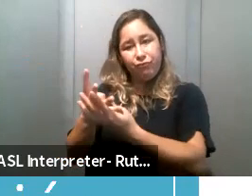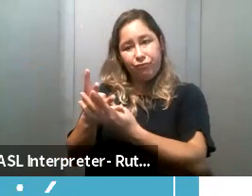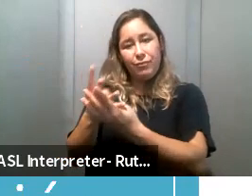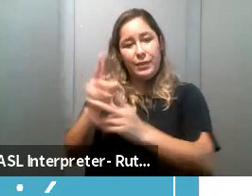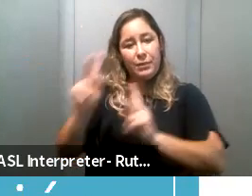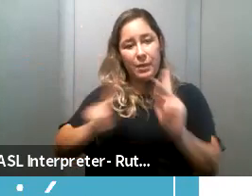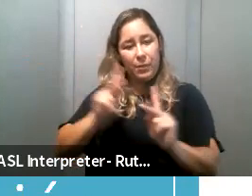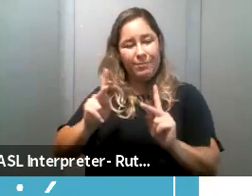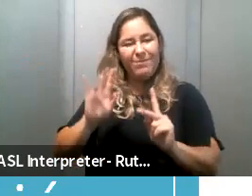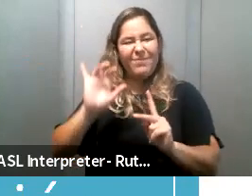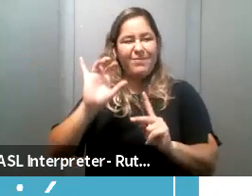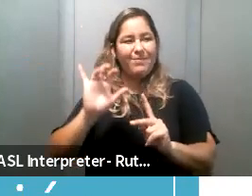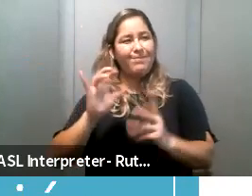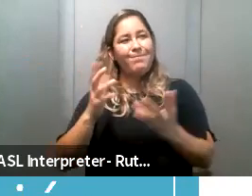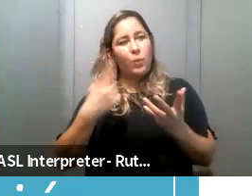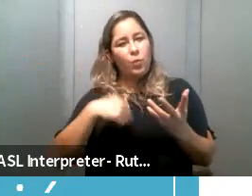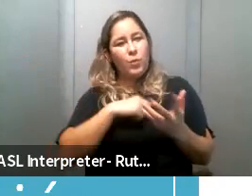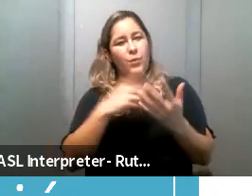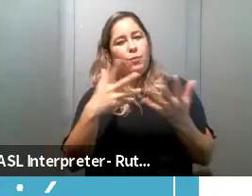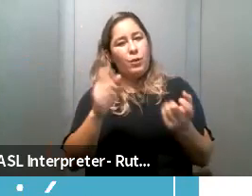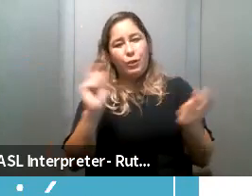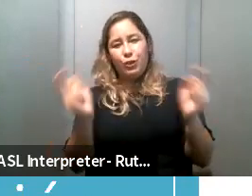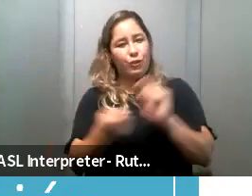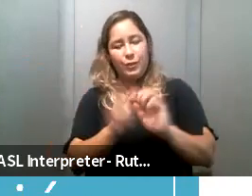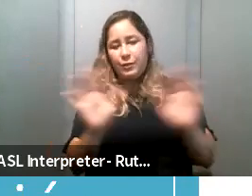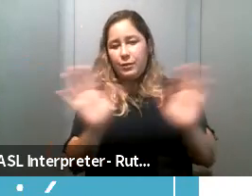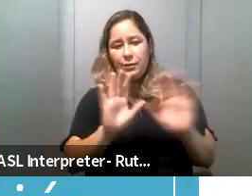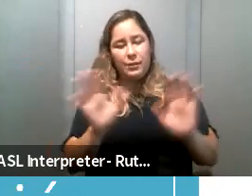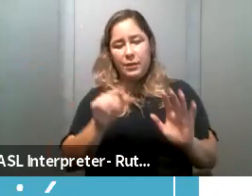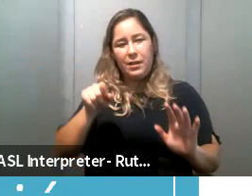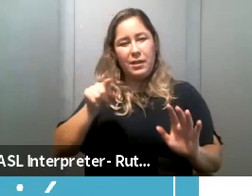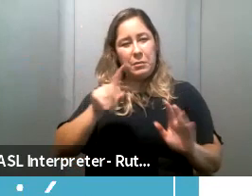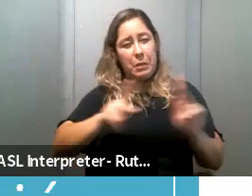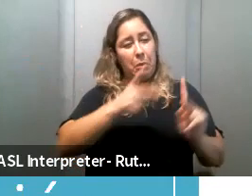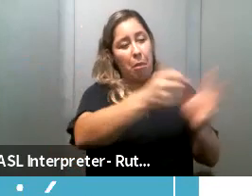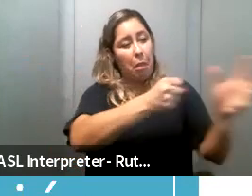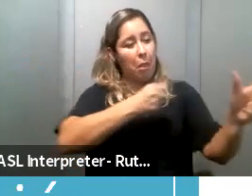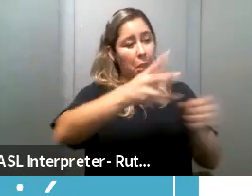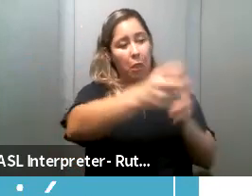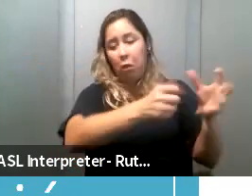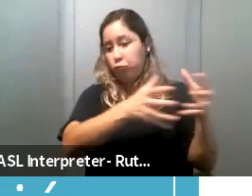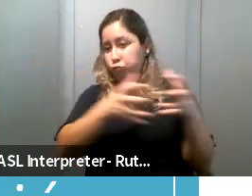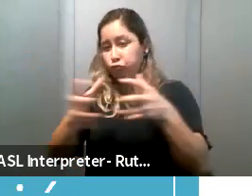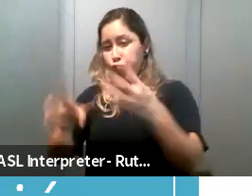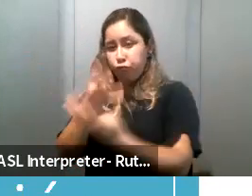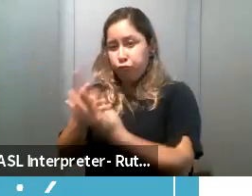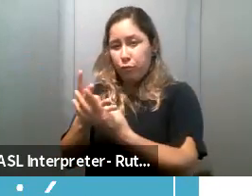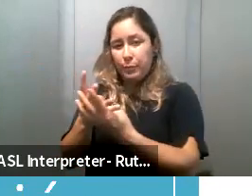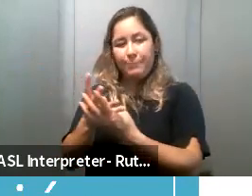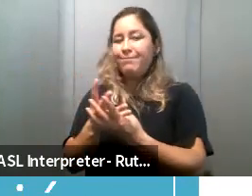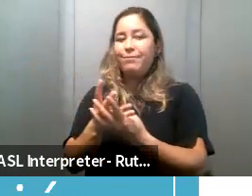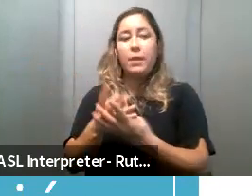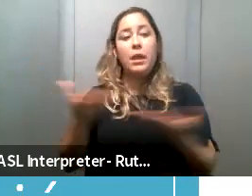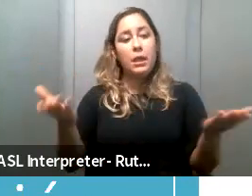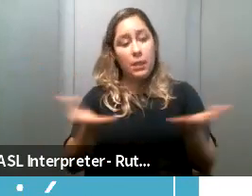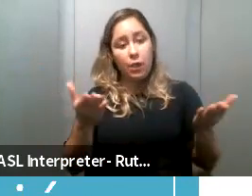una política, es algo que queremos cambiar. Parte de mi trabajo aquí en el ILRC es